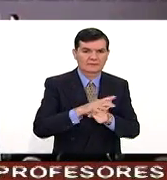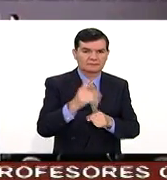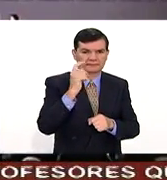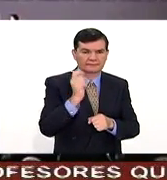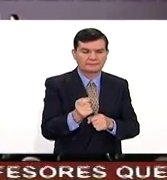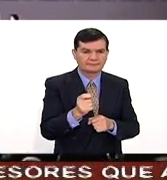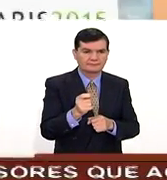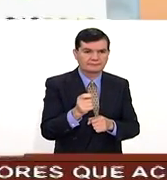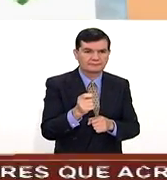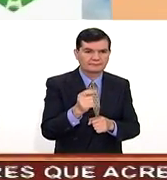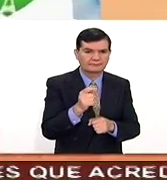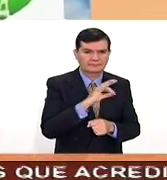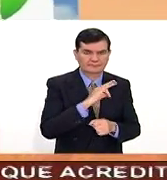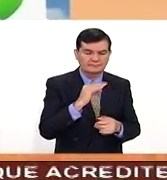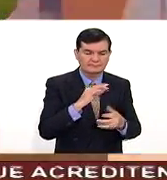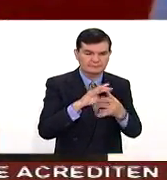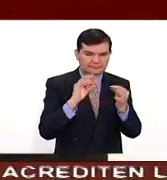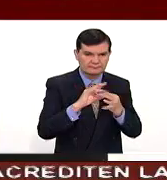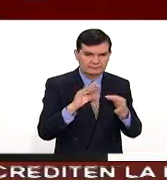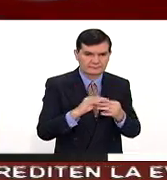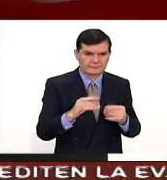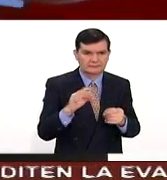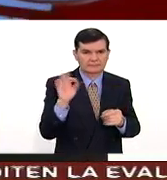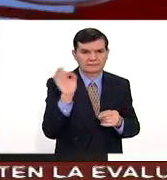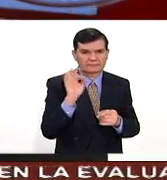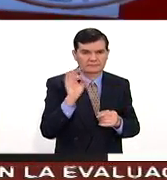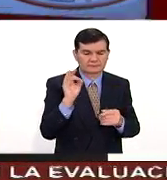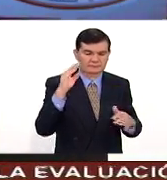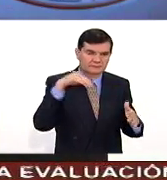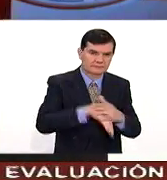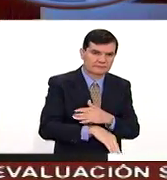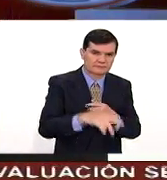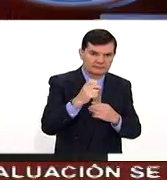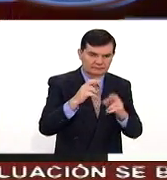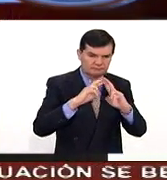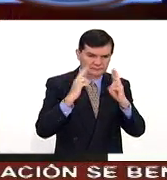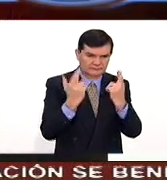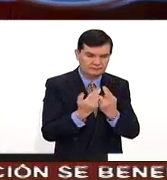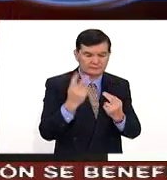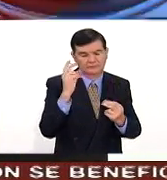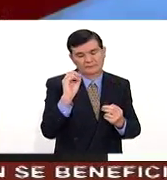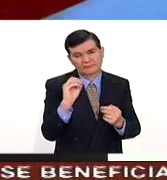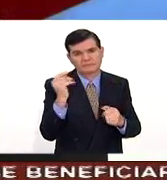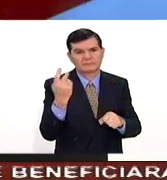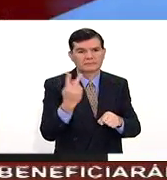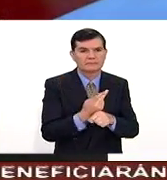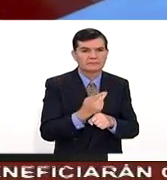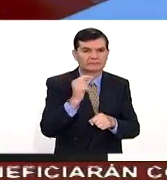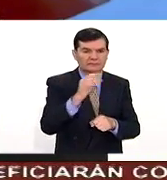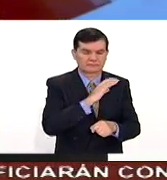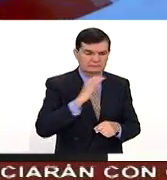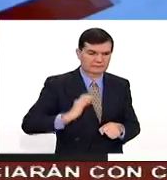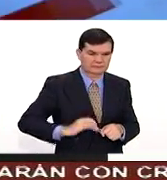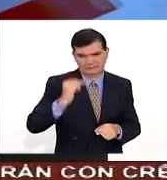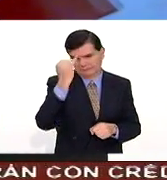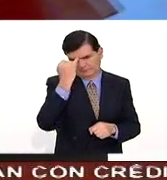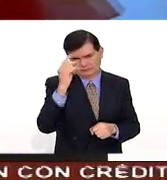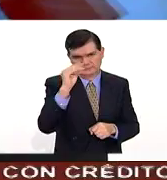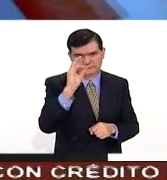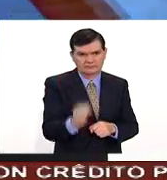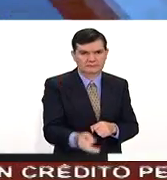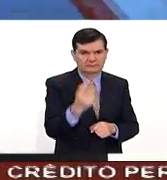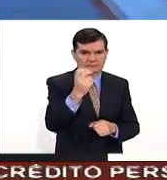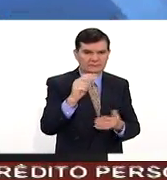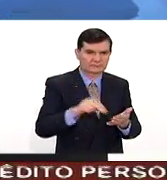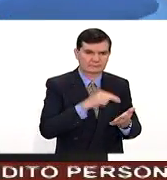entonces, Miguel, podríamos estar hablando de que sería un fracaso esta reunión, o qué pasaría con China e India si no signan